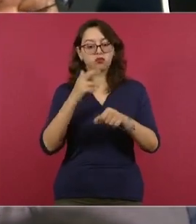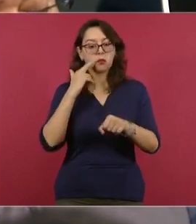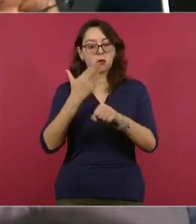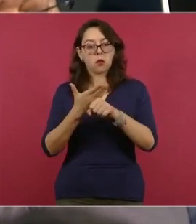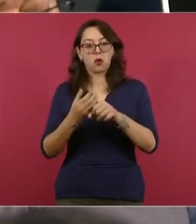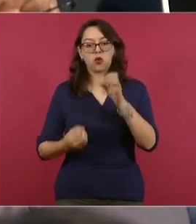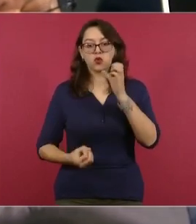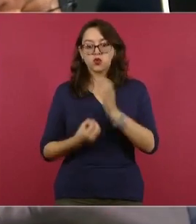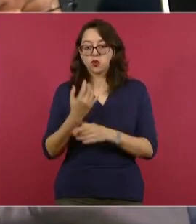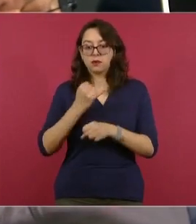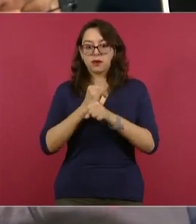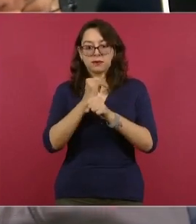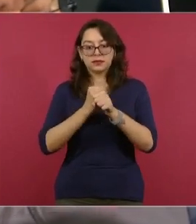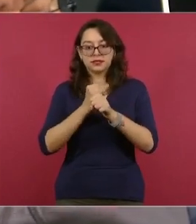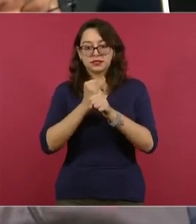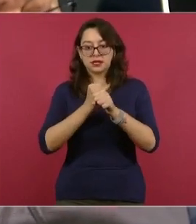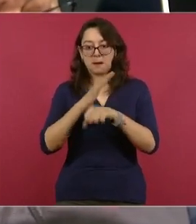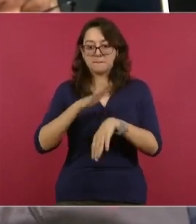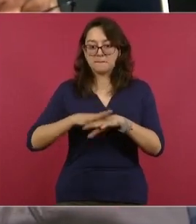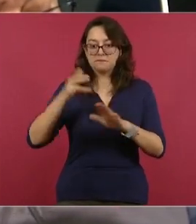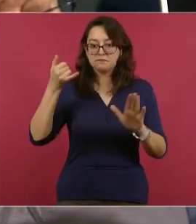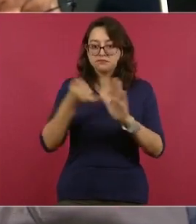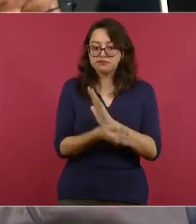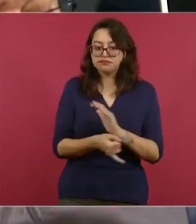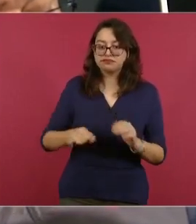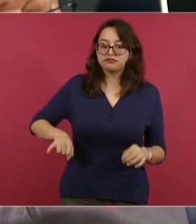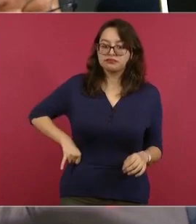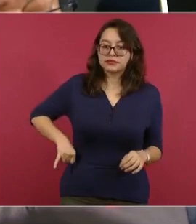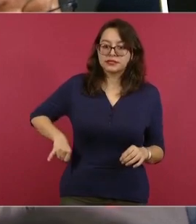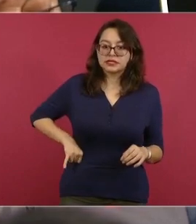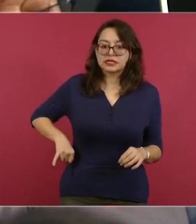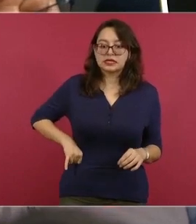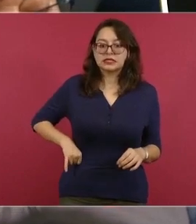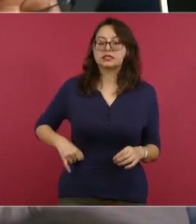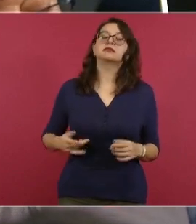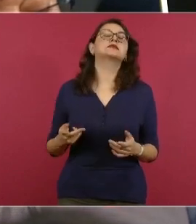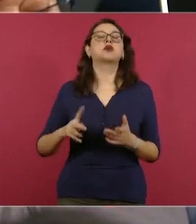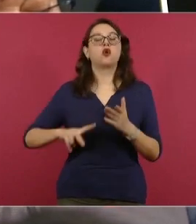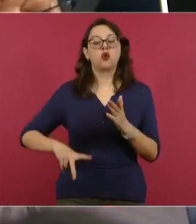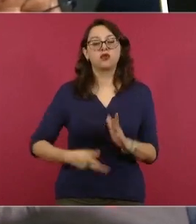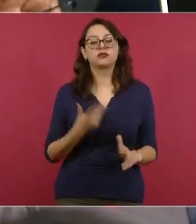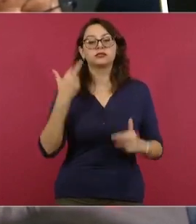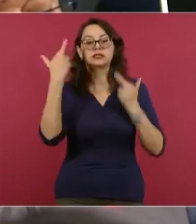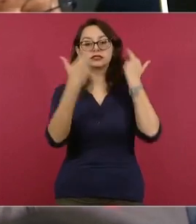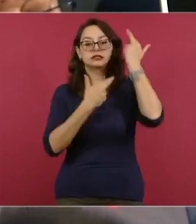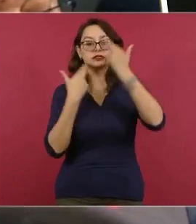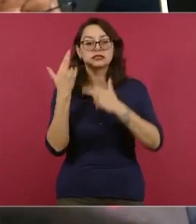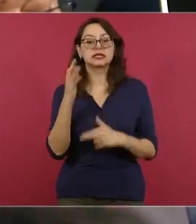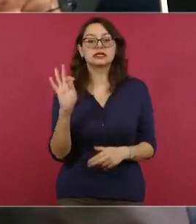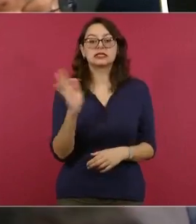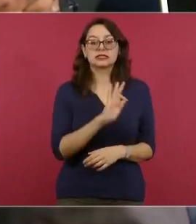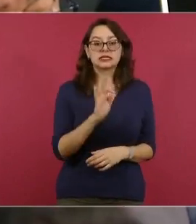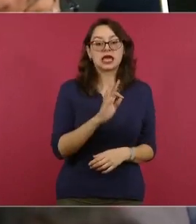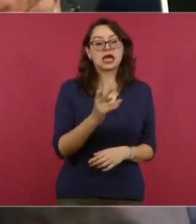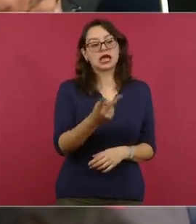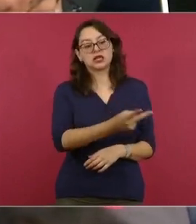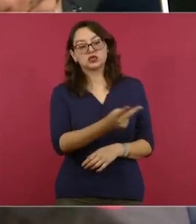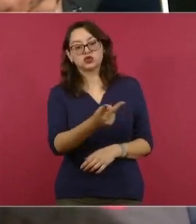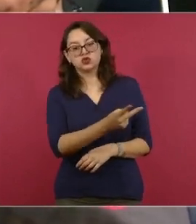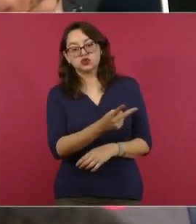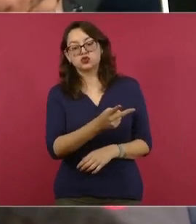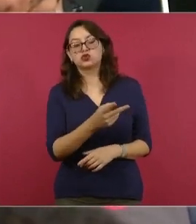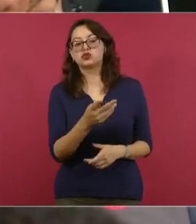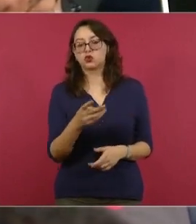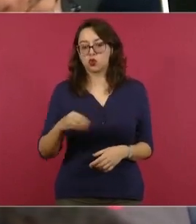interesado por la verdad del crimen de este crimen de Estado, ¿consideraría pertinente revisar nuevamente las responsabilidades en